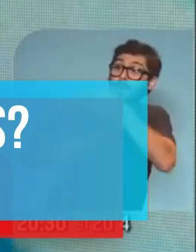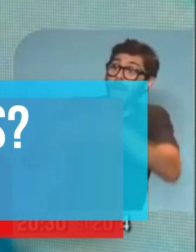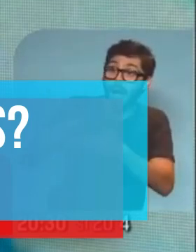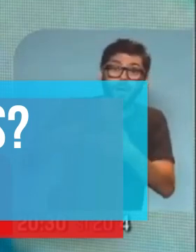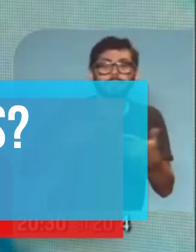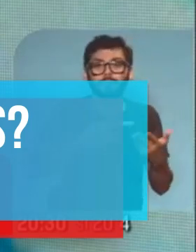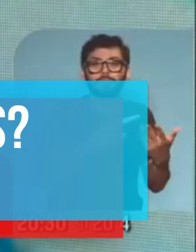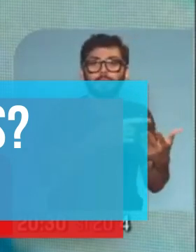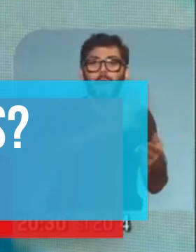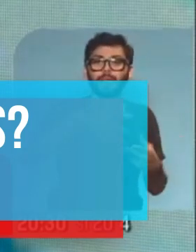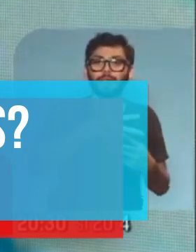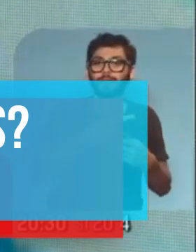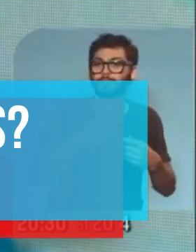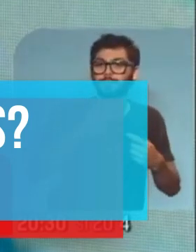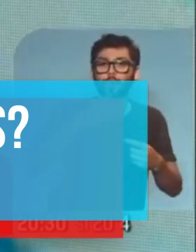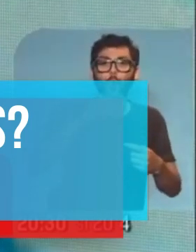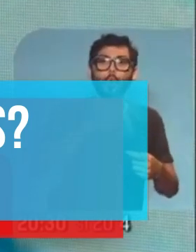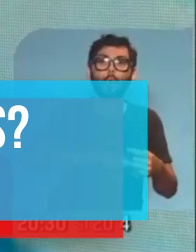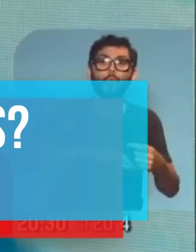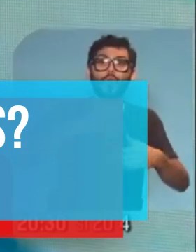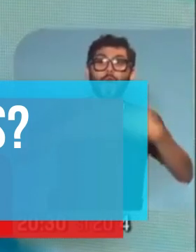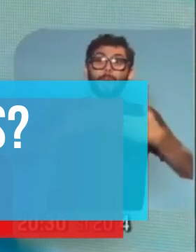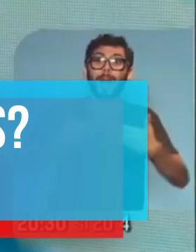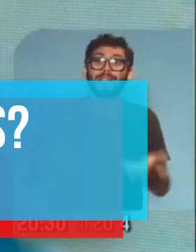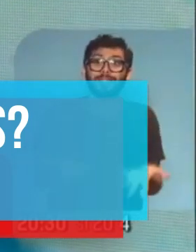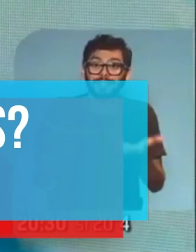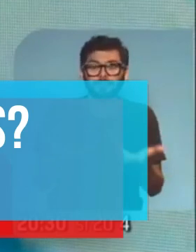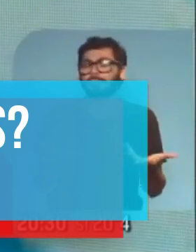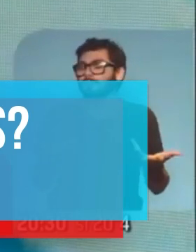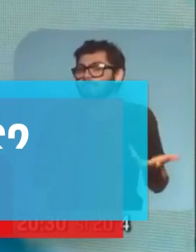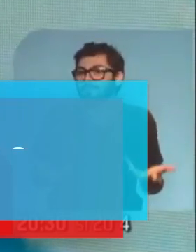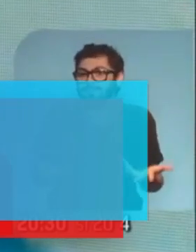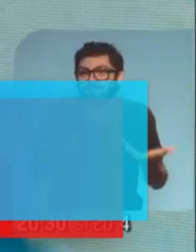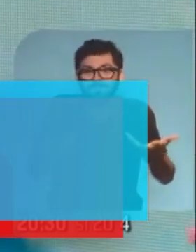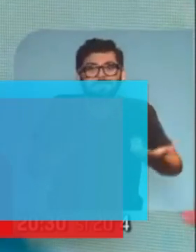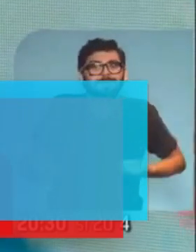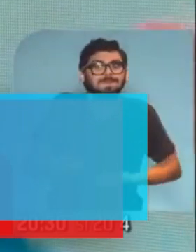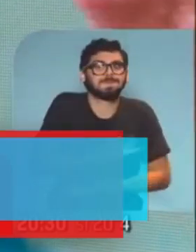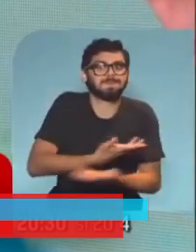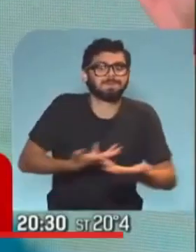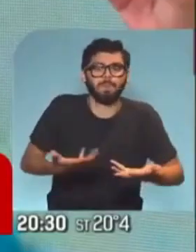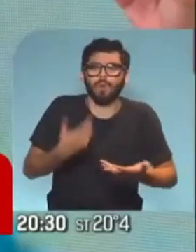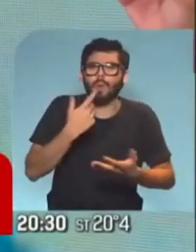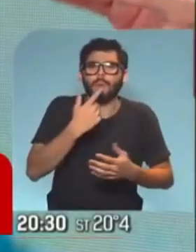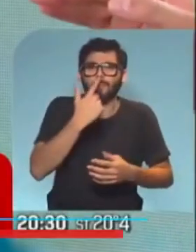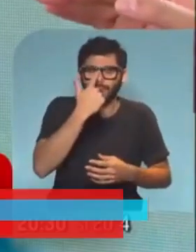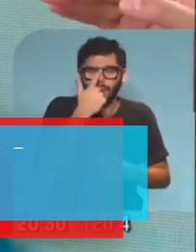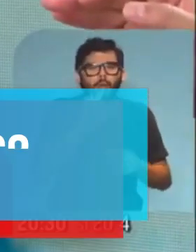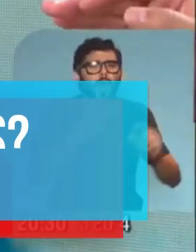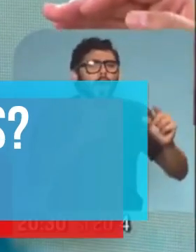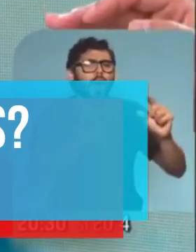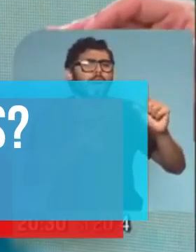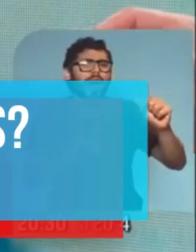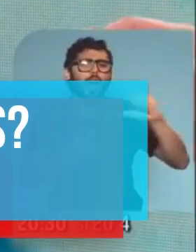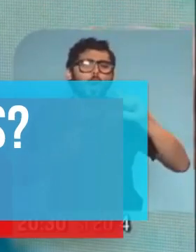en la base oficial esto es muy importante que tengan actualizados sus datos en la posibilidad de que exista